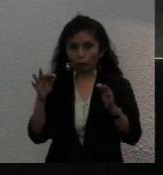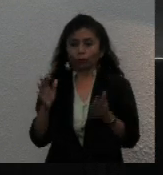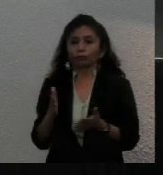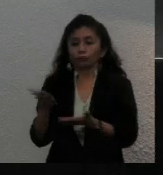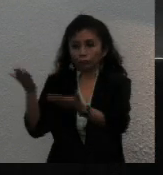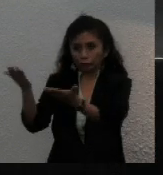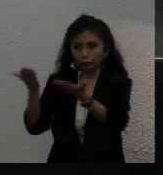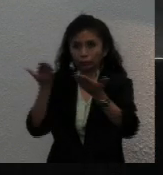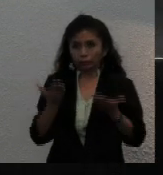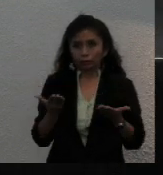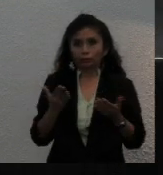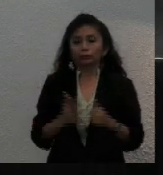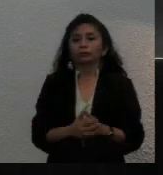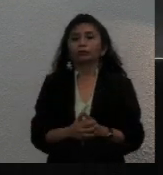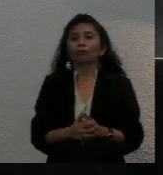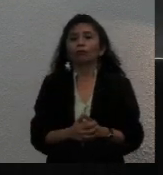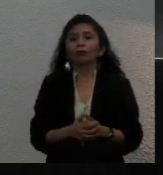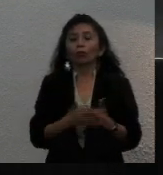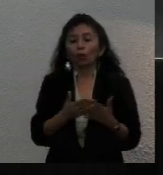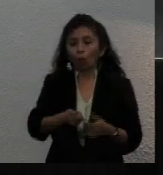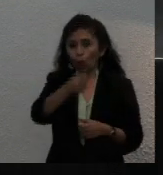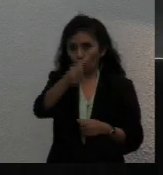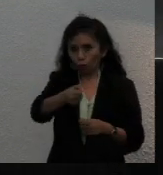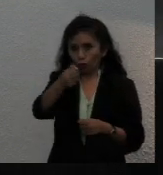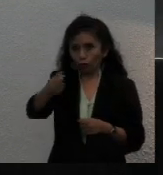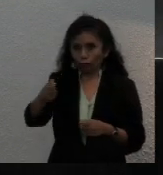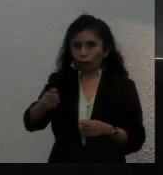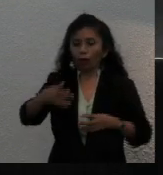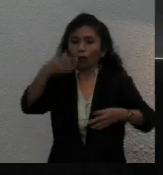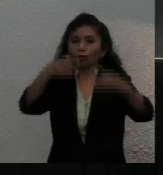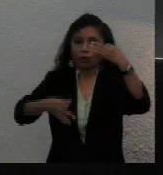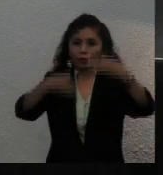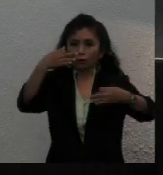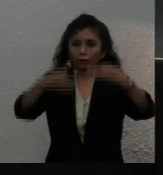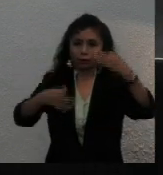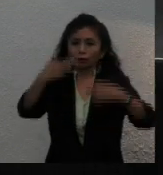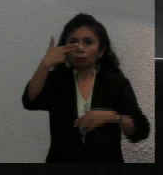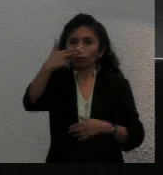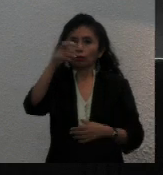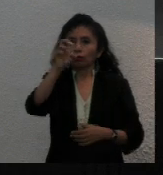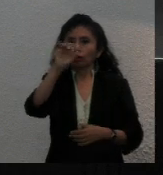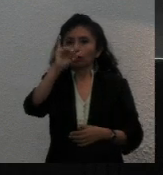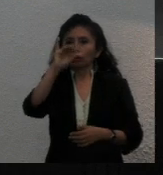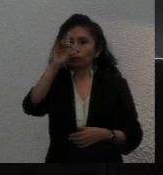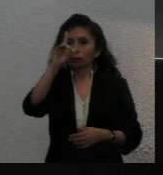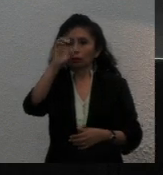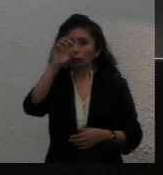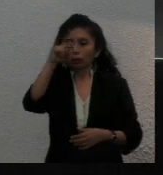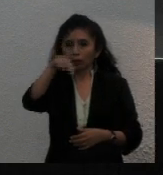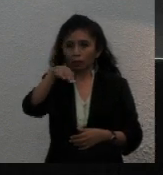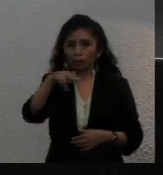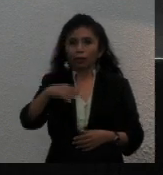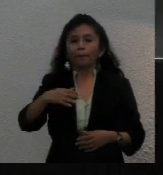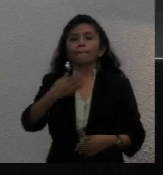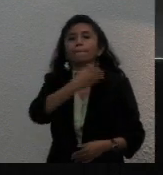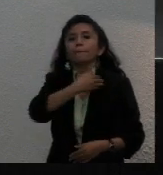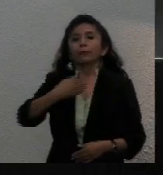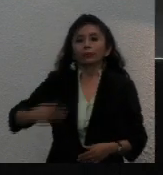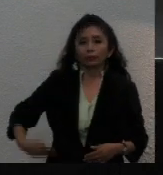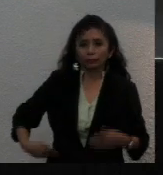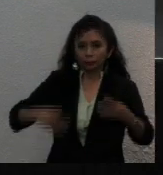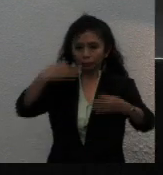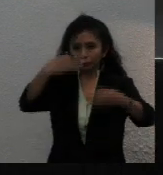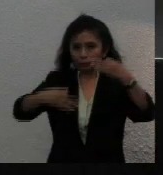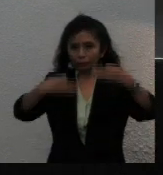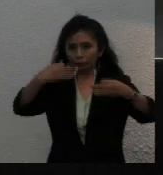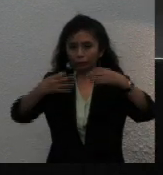ocasión. También extiendo un cordial saludo al magistrado licenciado Hayden Cebada, presidente del Tribunal de Justicia del